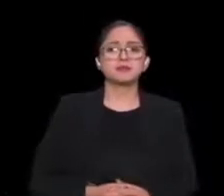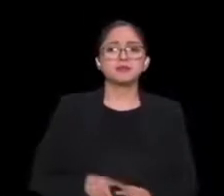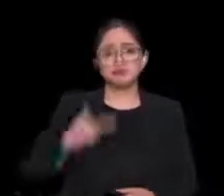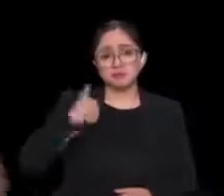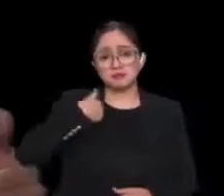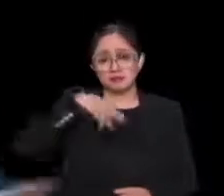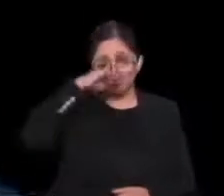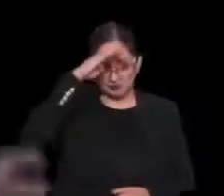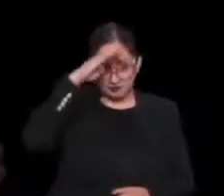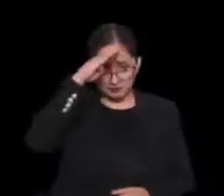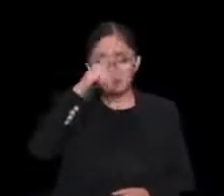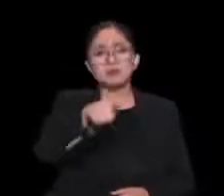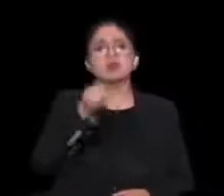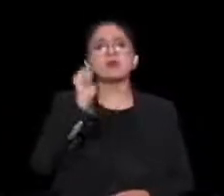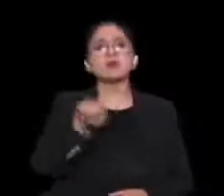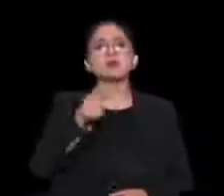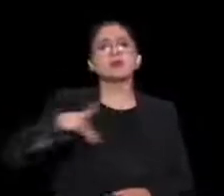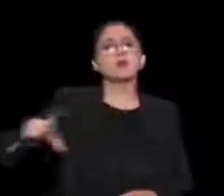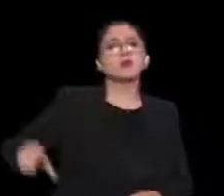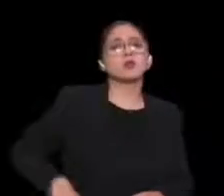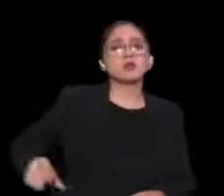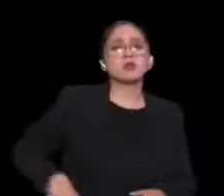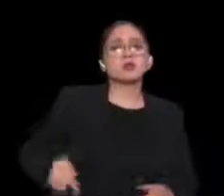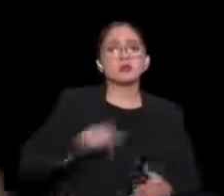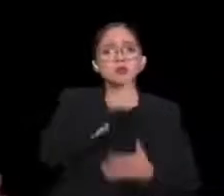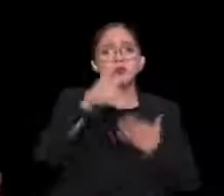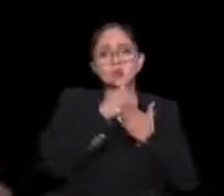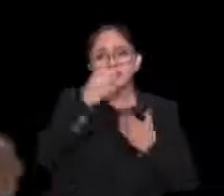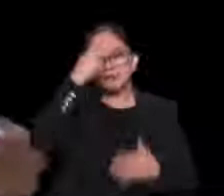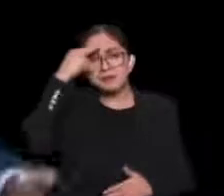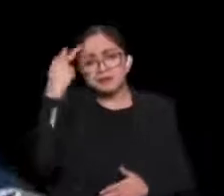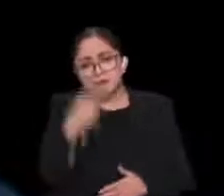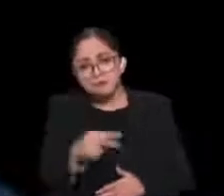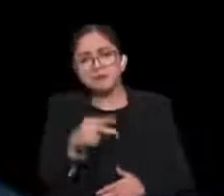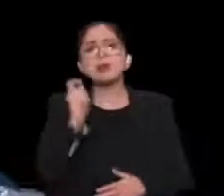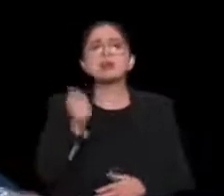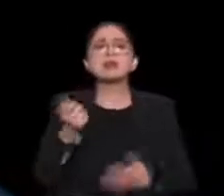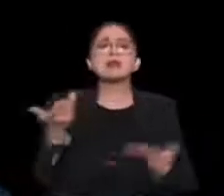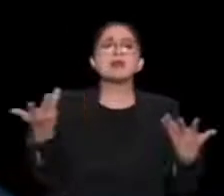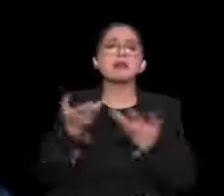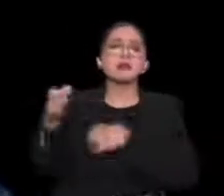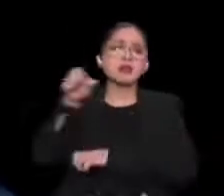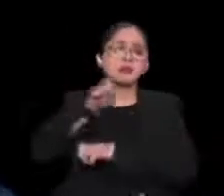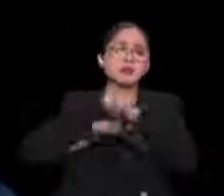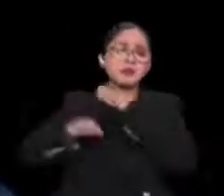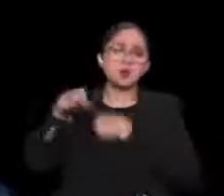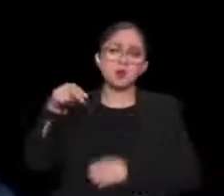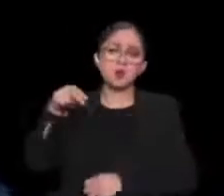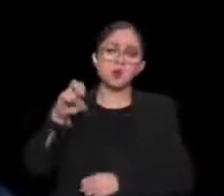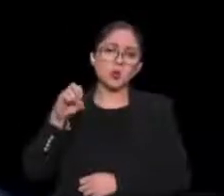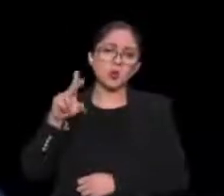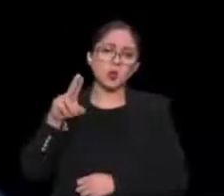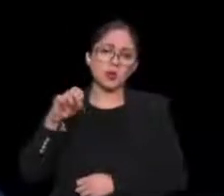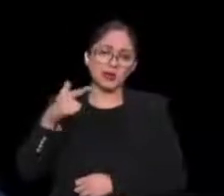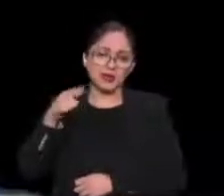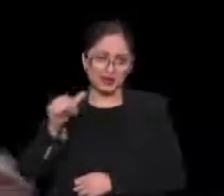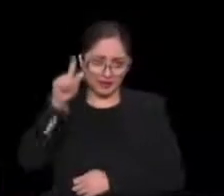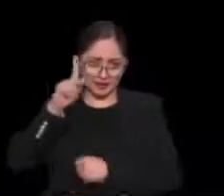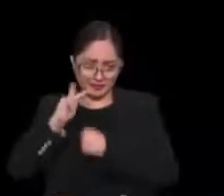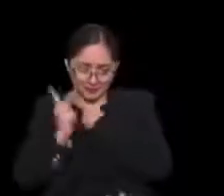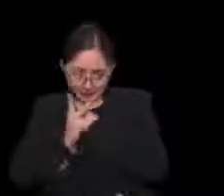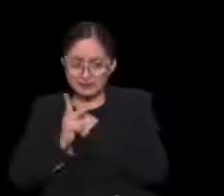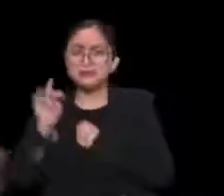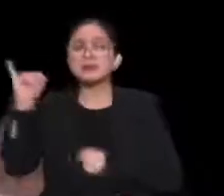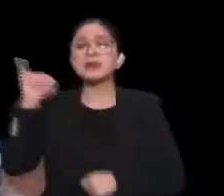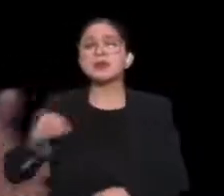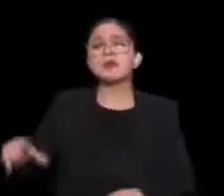Ciudad de México ha dicho que lo va a hacer una empresa de Noruega, que hoy la jefa de gobierno se iba a reunir con ellos y